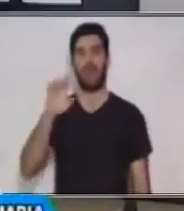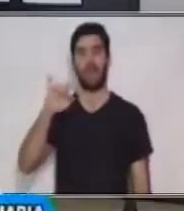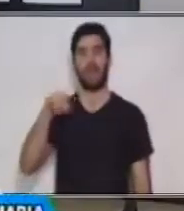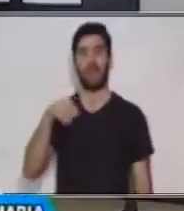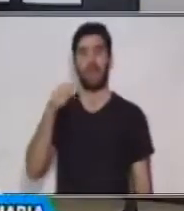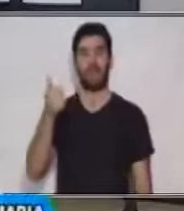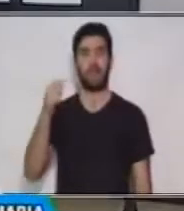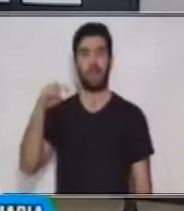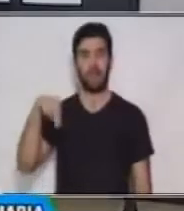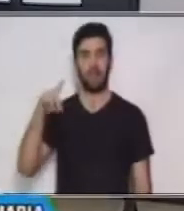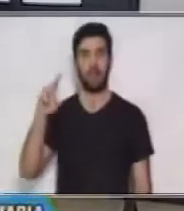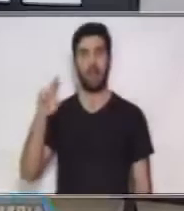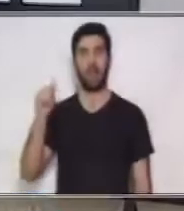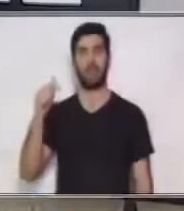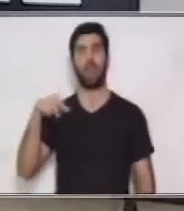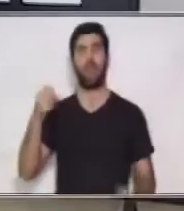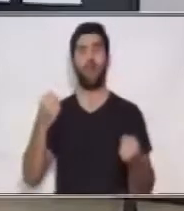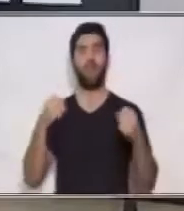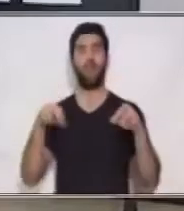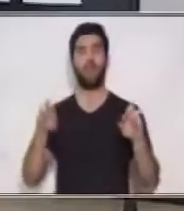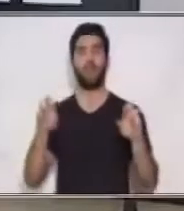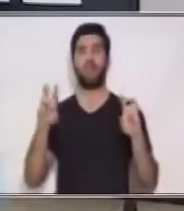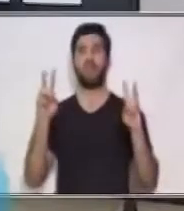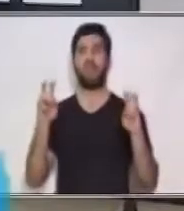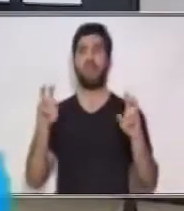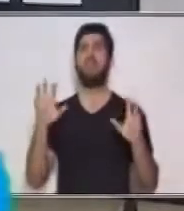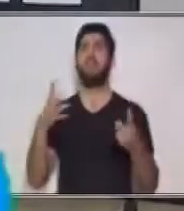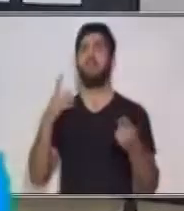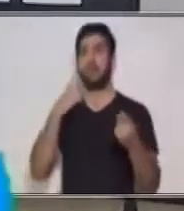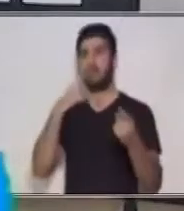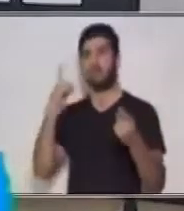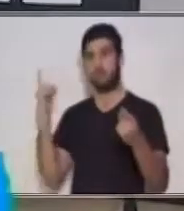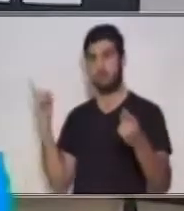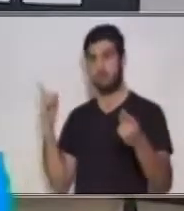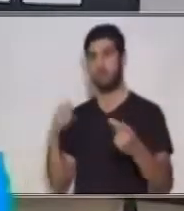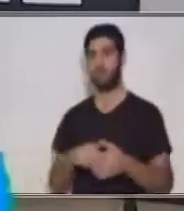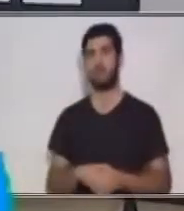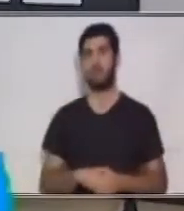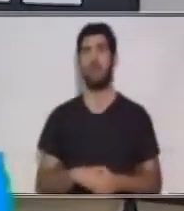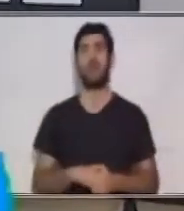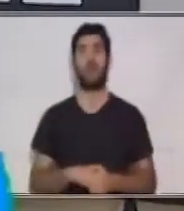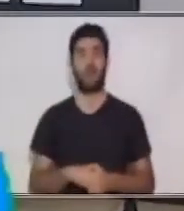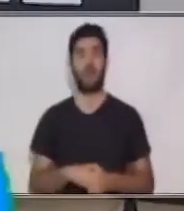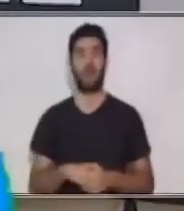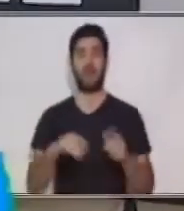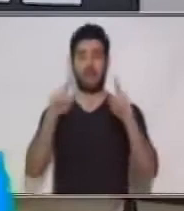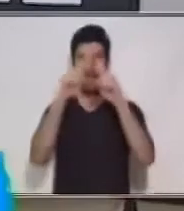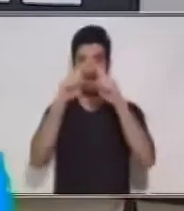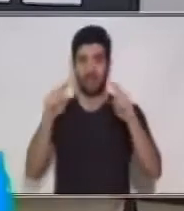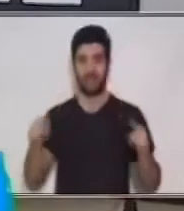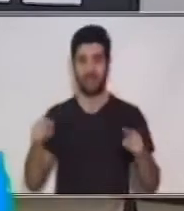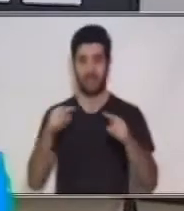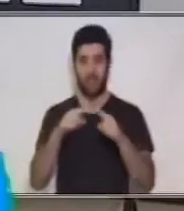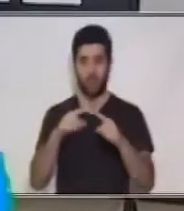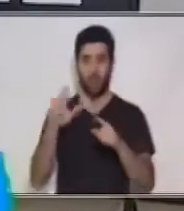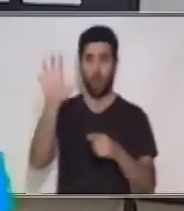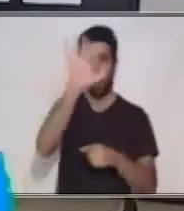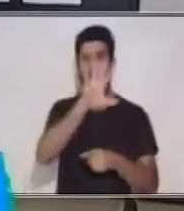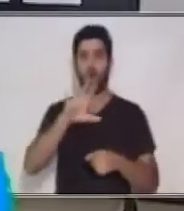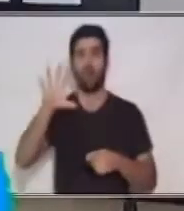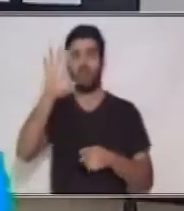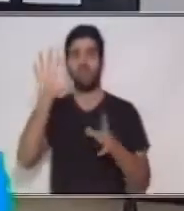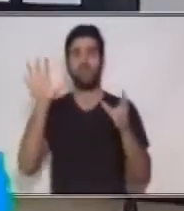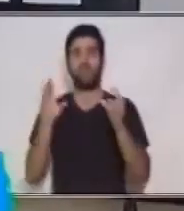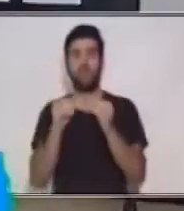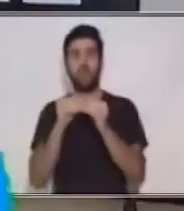oportunidad desarrollaré el tema de, como lo podemos observar acá, perímetro de triángulos en el área de